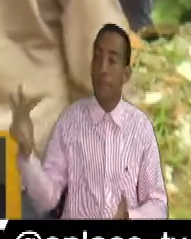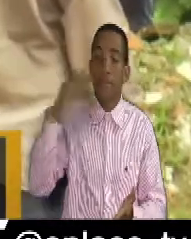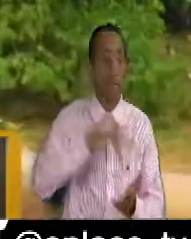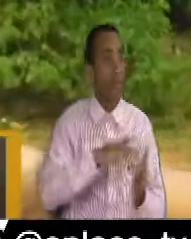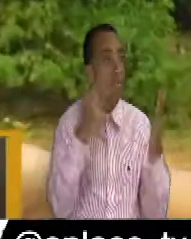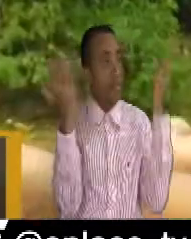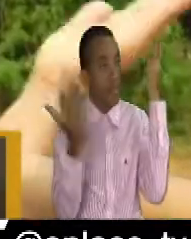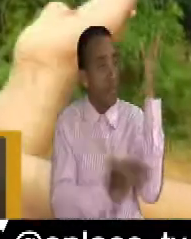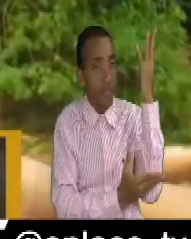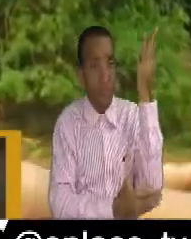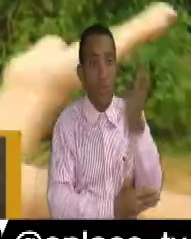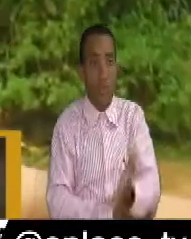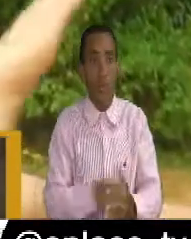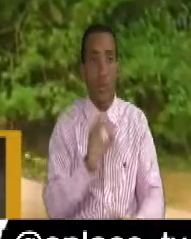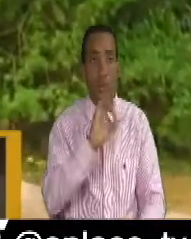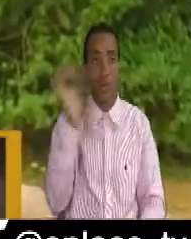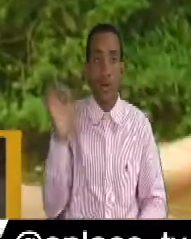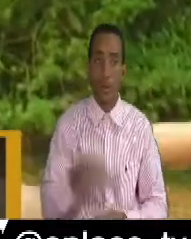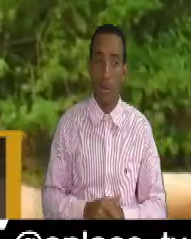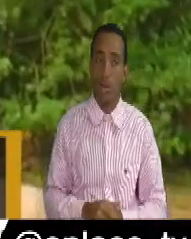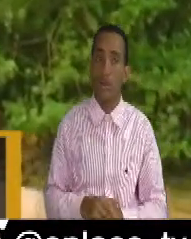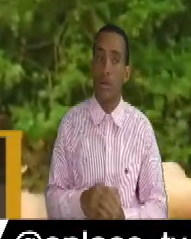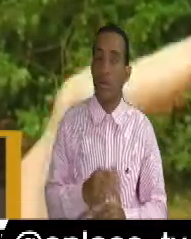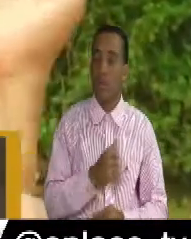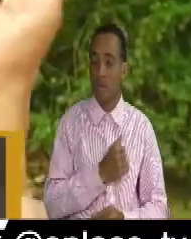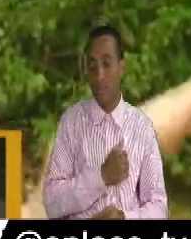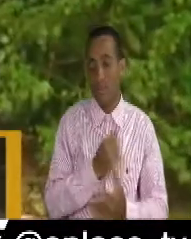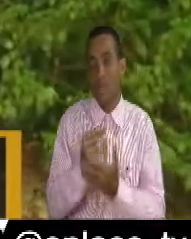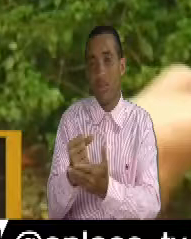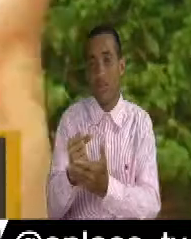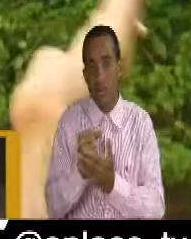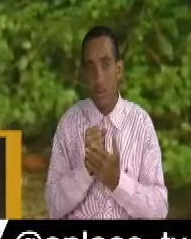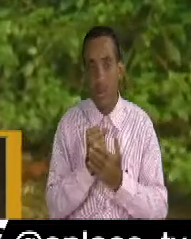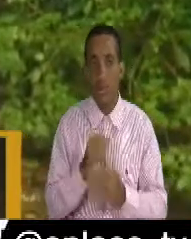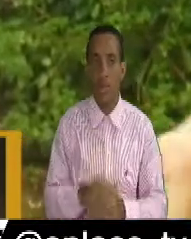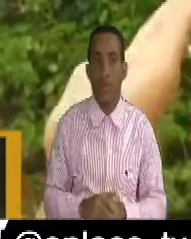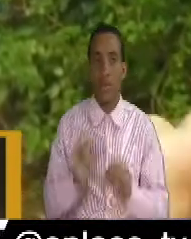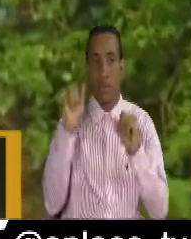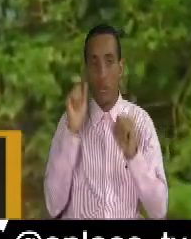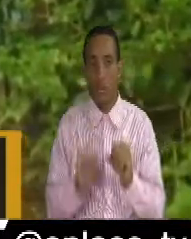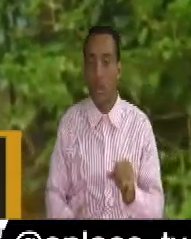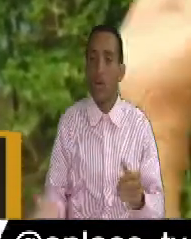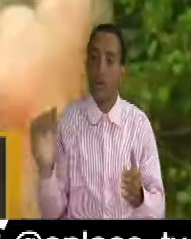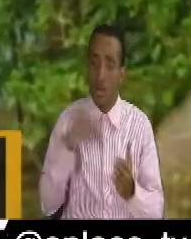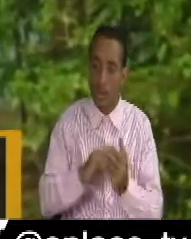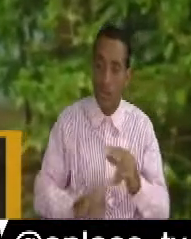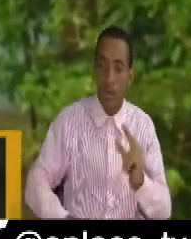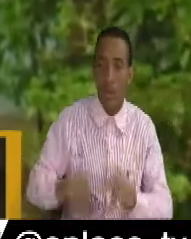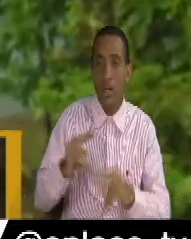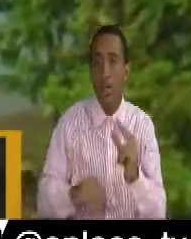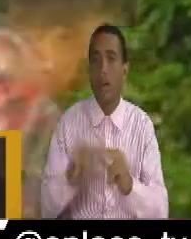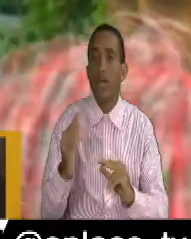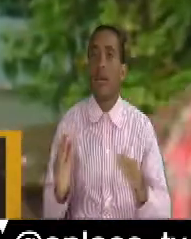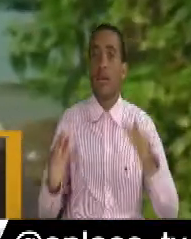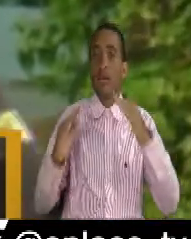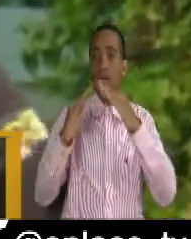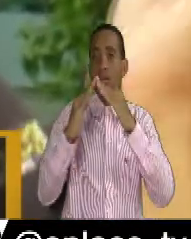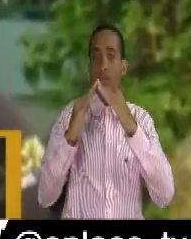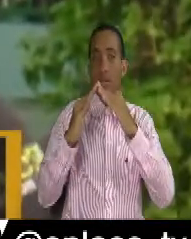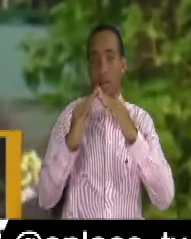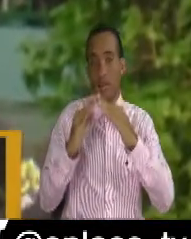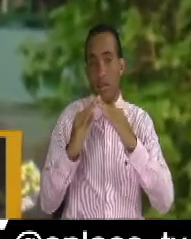árbol. Entonces estamos pidiendo la ayuda a ver si podemos levantar el ranchito otra vez.